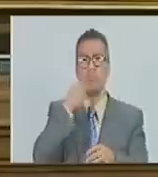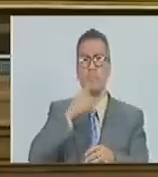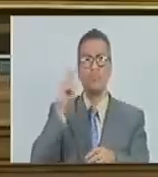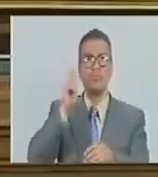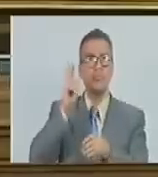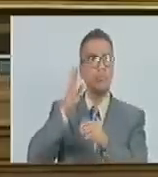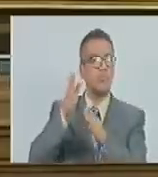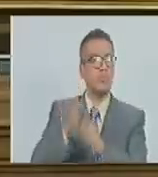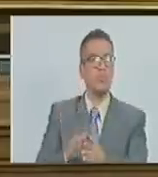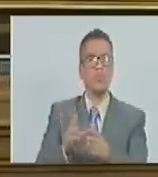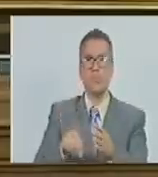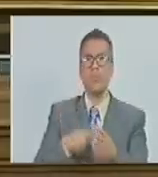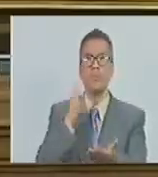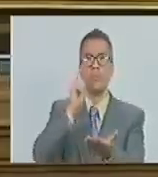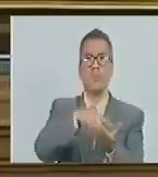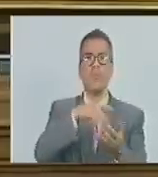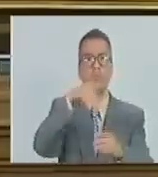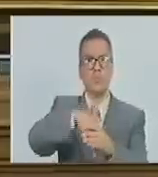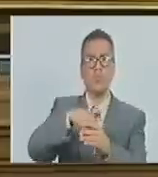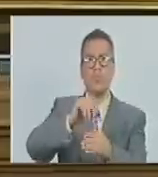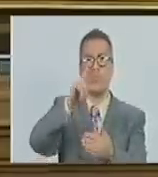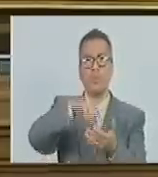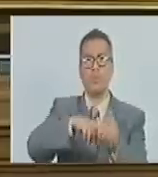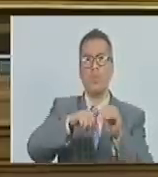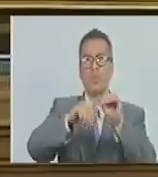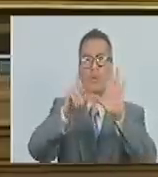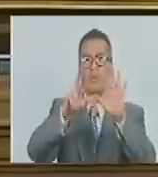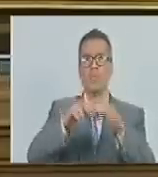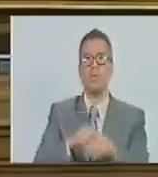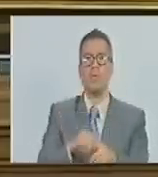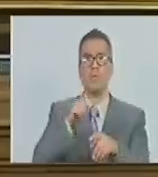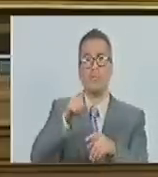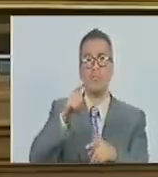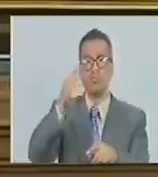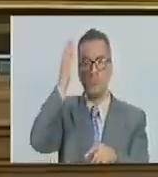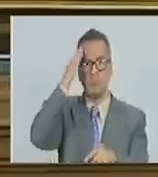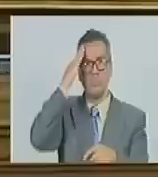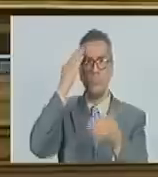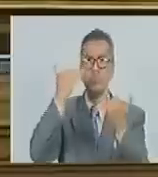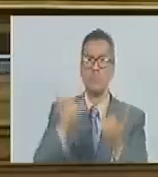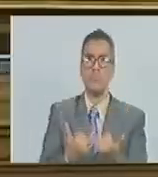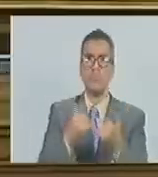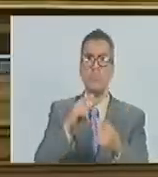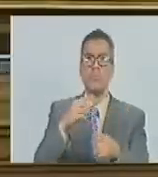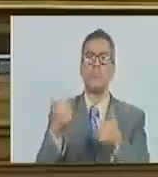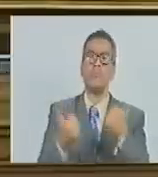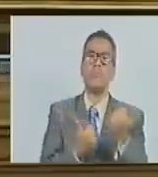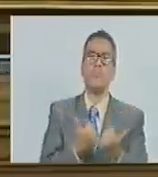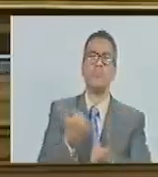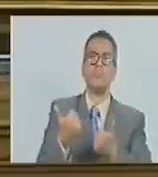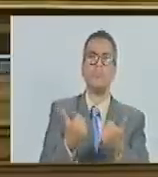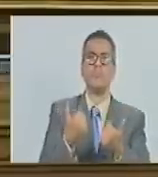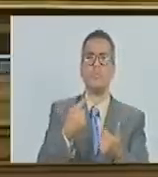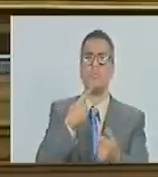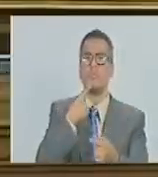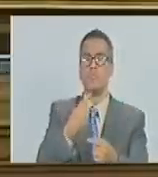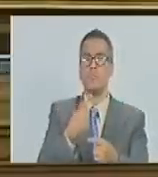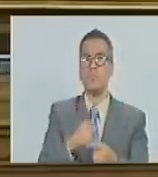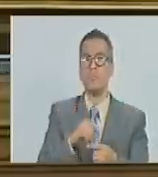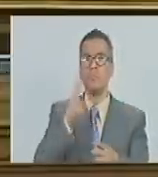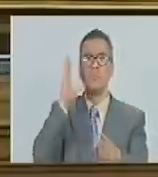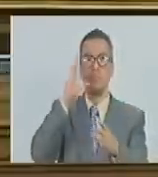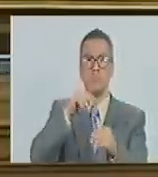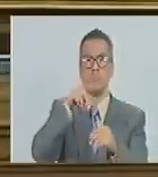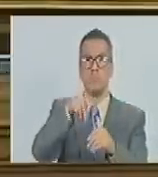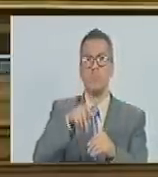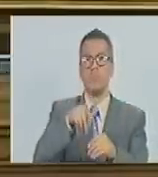venezolana no participaron en las elecciones del 2018 es que ellos sabían ya cuál era el predecible